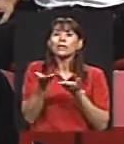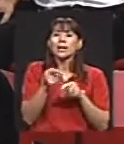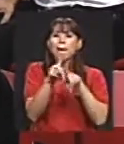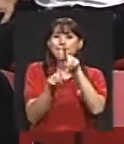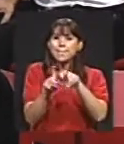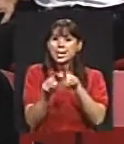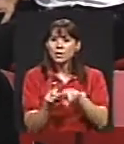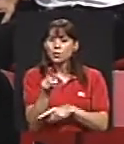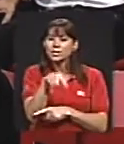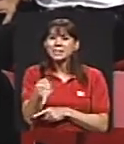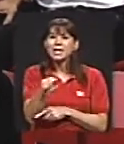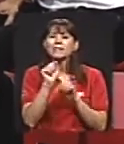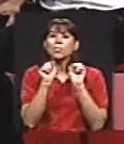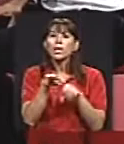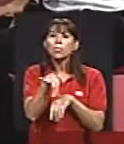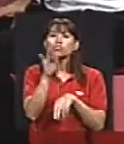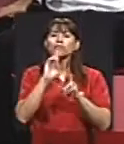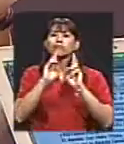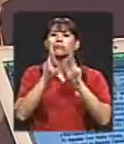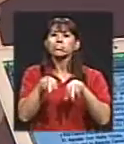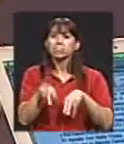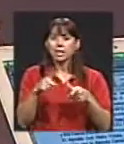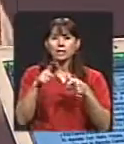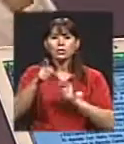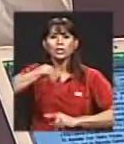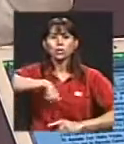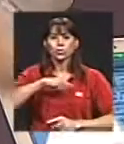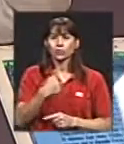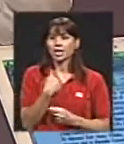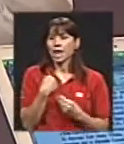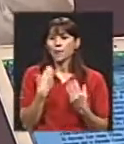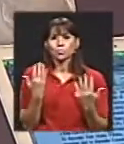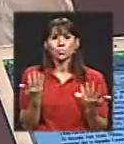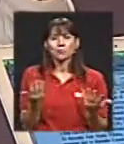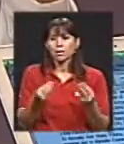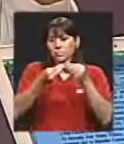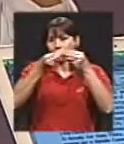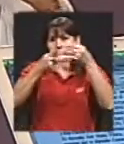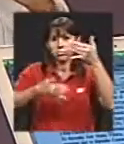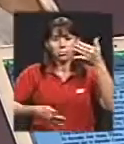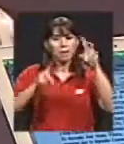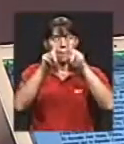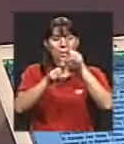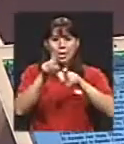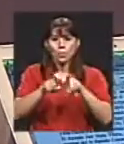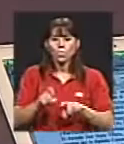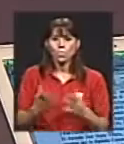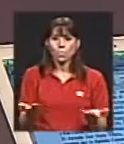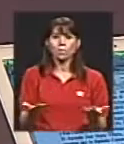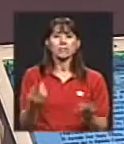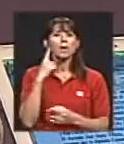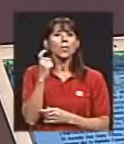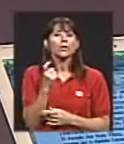a encontrar respuestas y entonces nosotros teníamos todo esa cantidad de preguntas para las porque cuánto